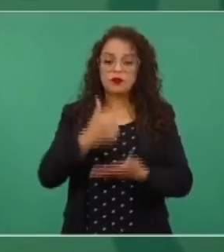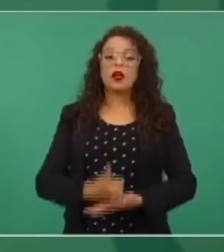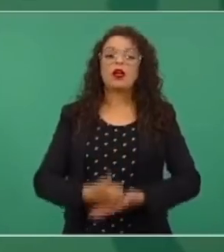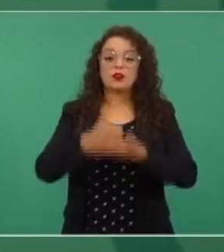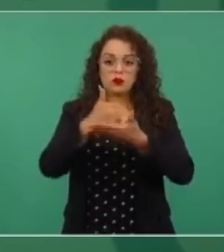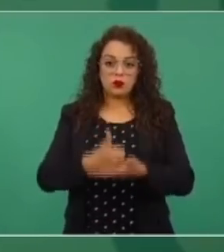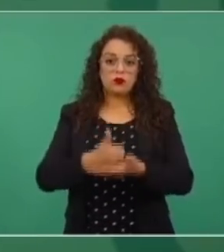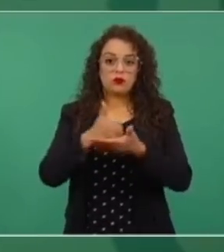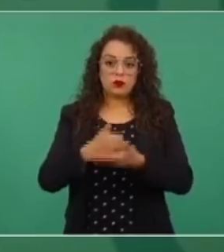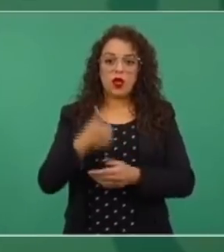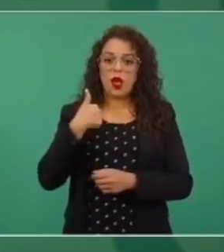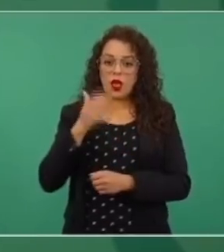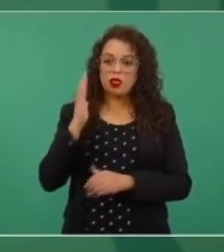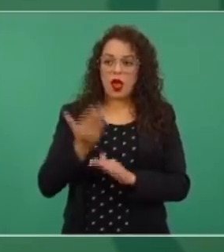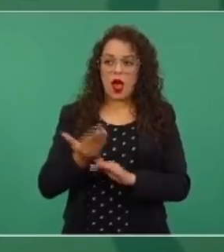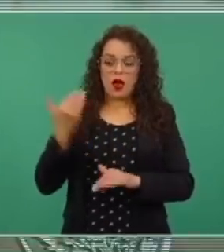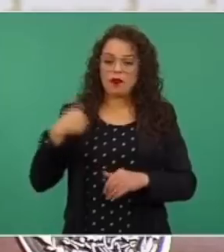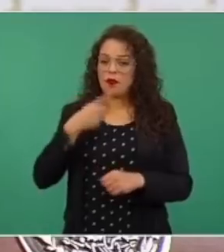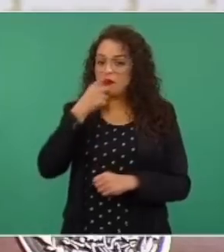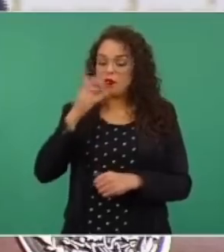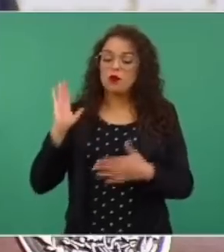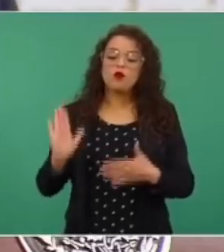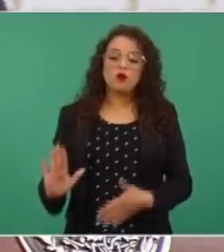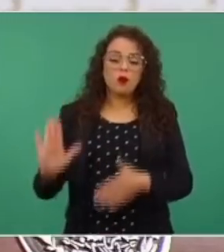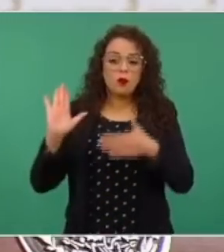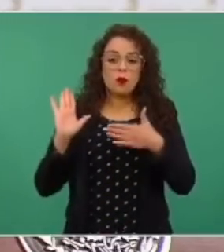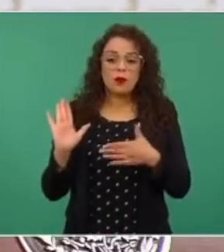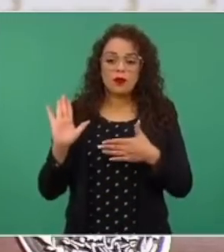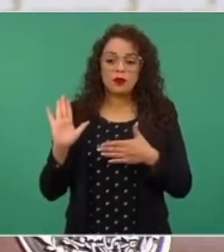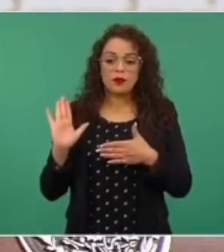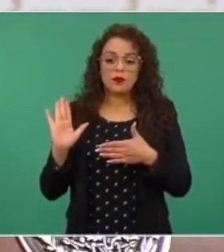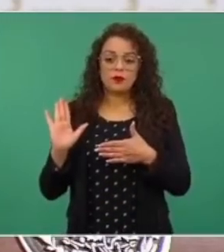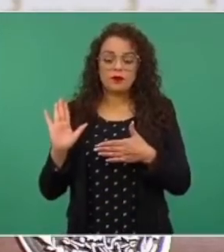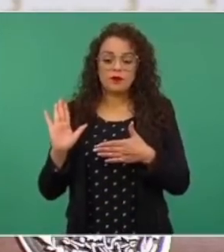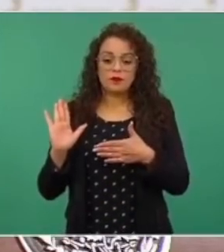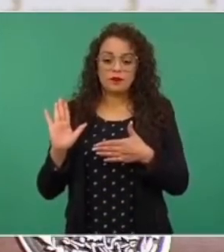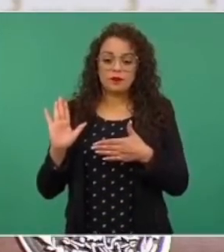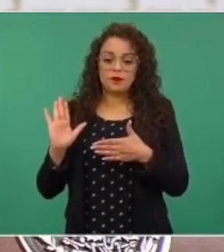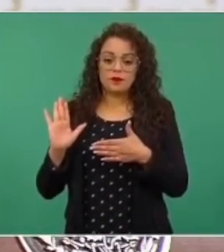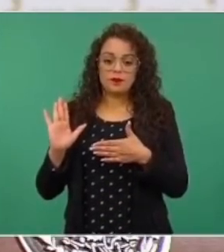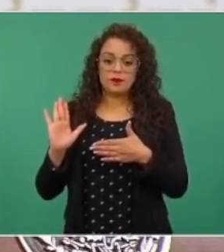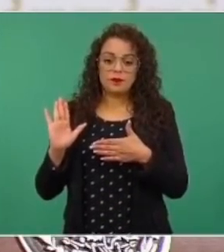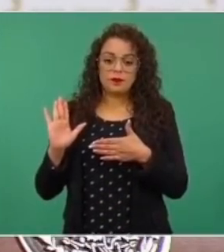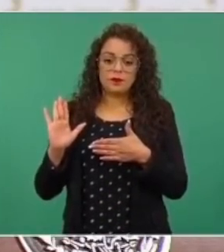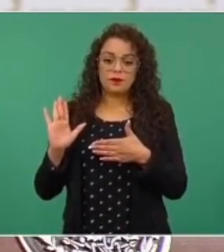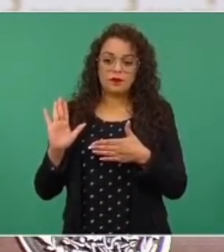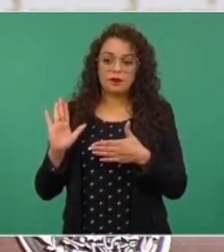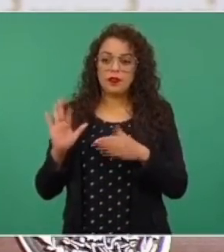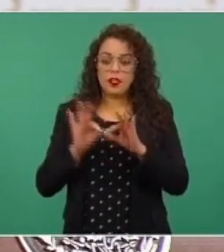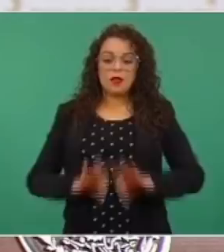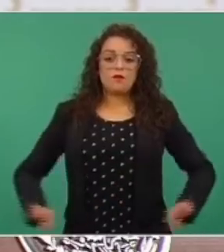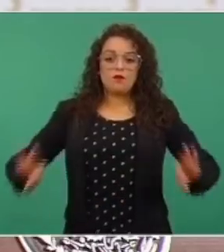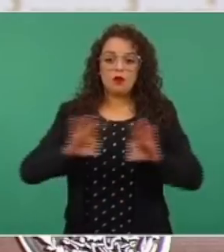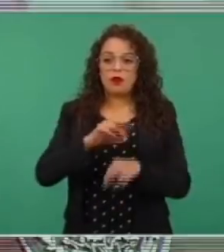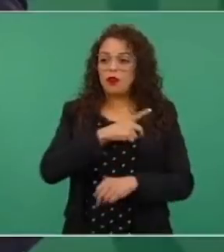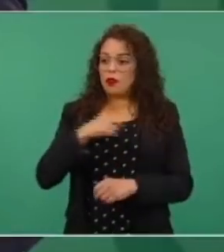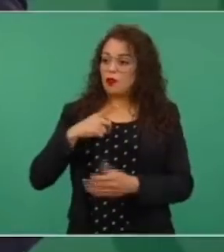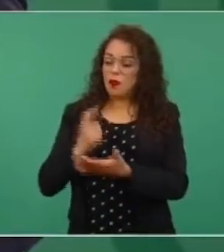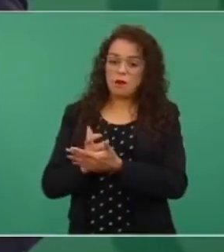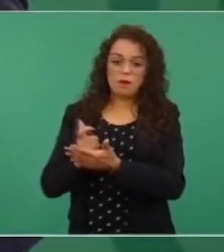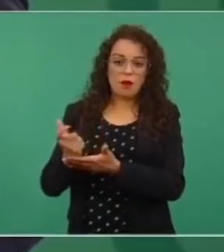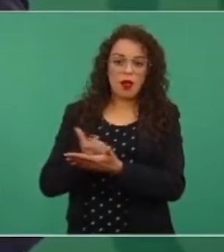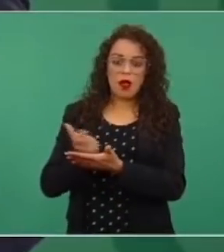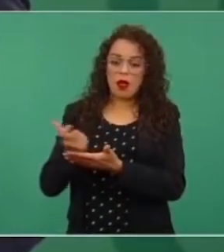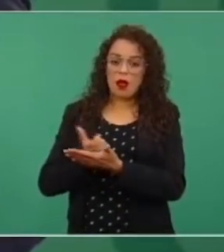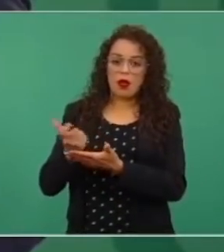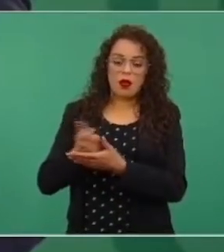compromiso de que no deben de dejarse de pagar las nóminas de